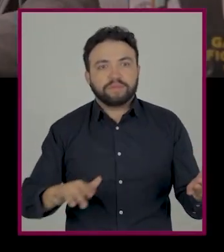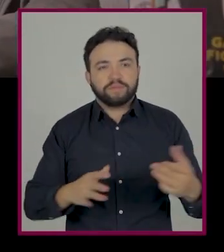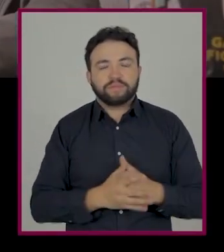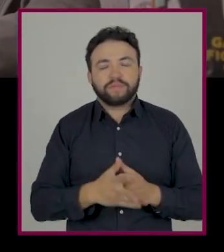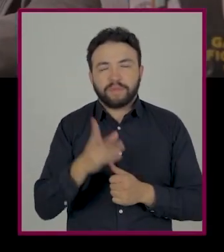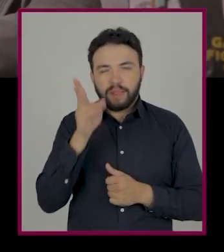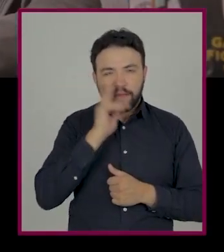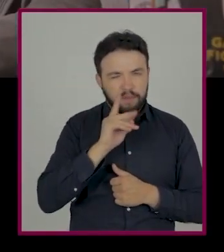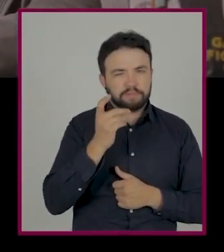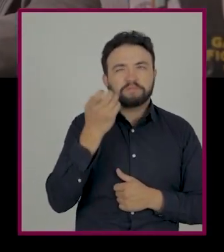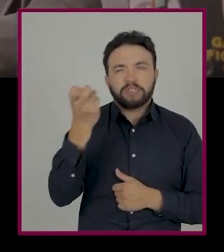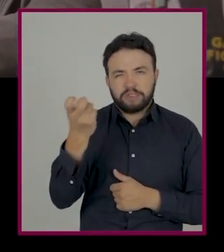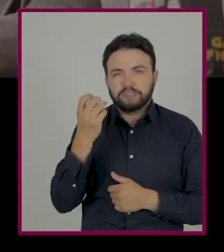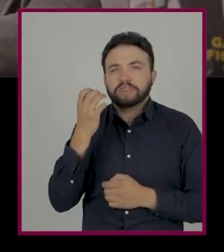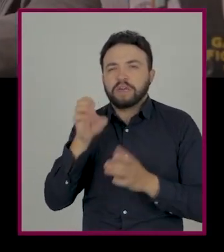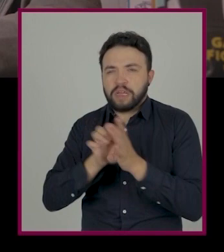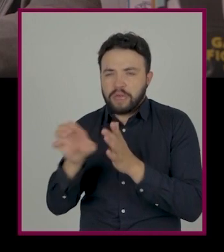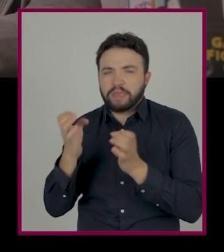poco.